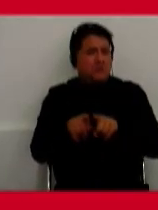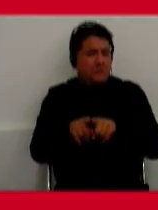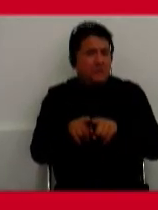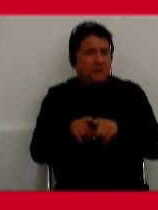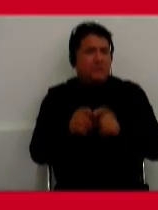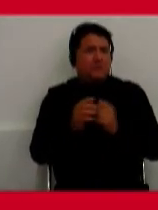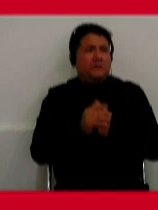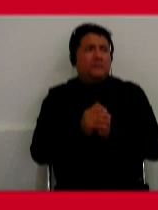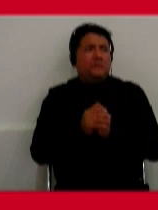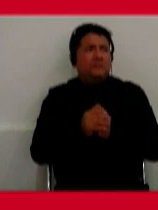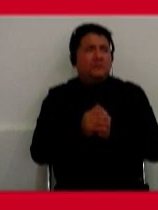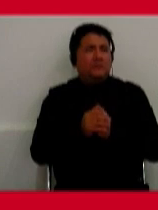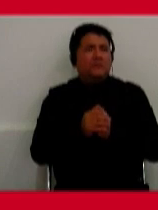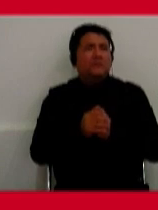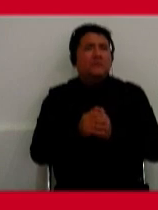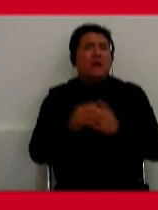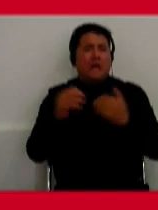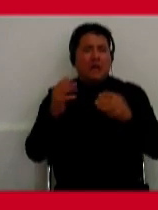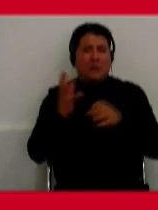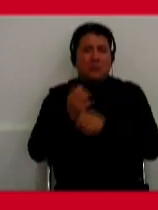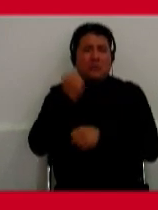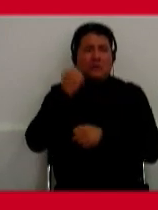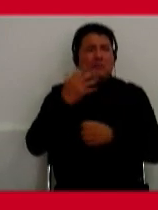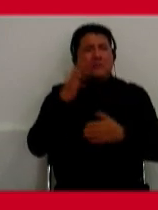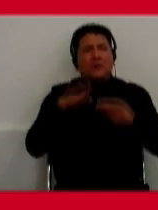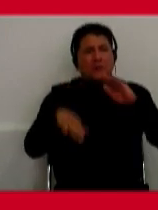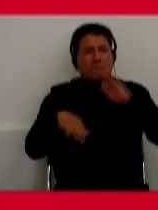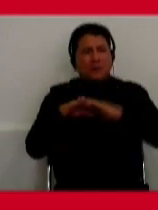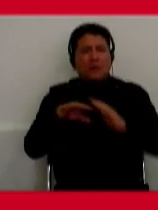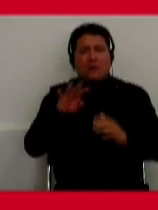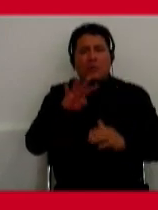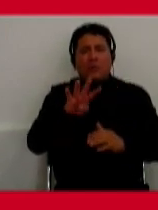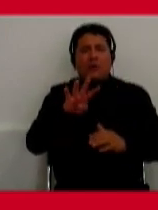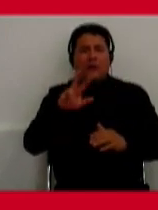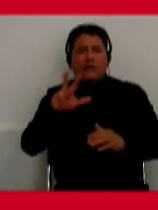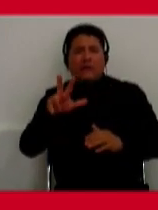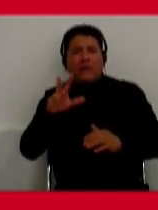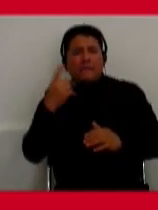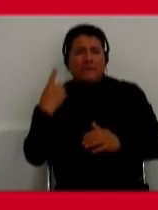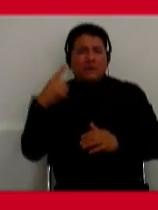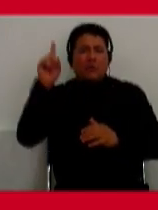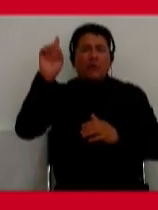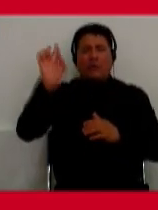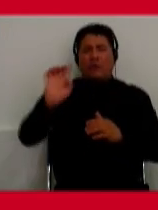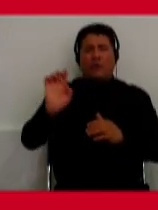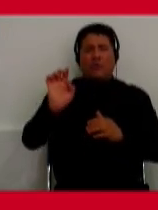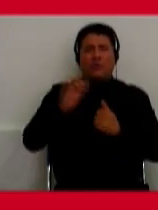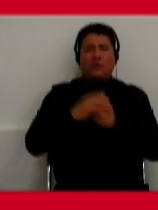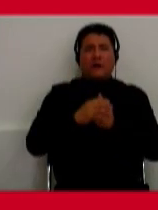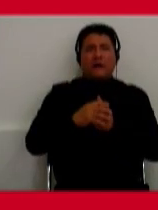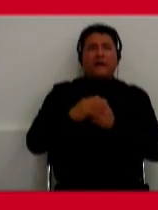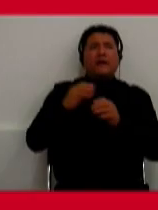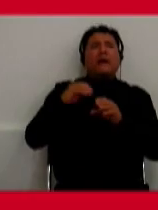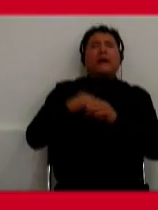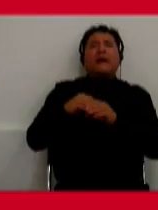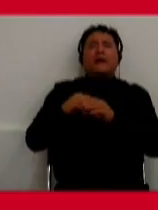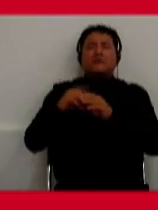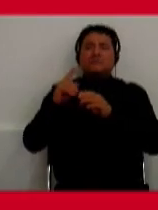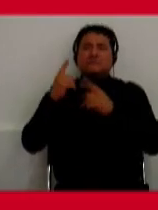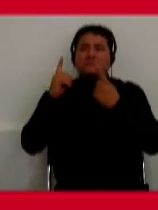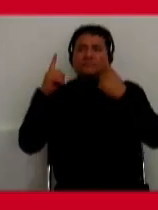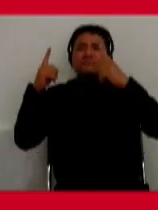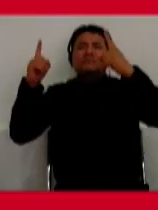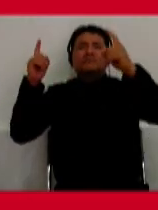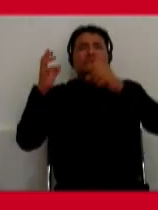cerca a 43 millones de dólares en las optimizaciones de los tajos. Claro ejemplo está